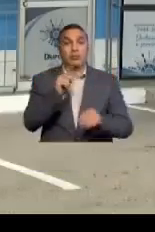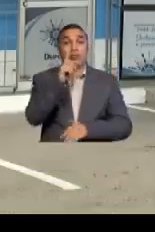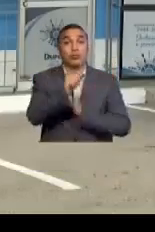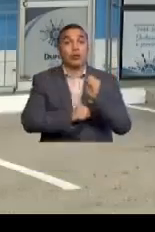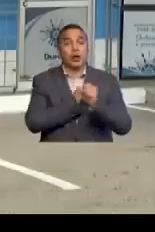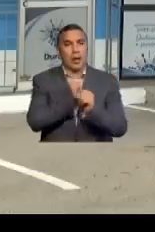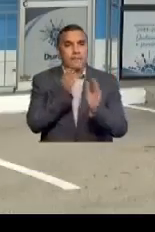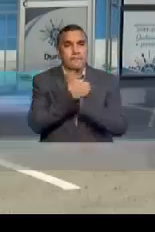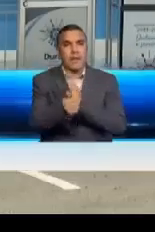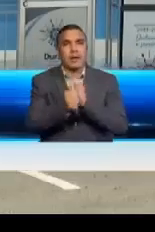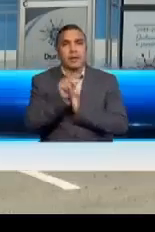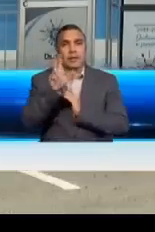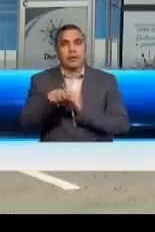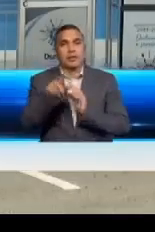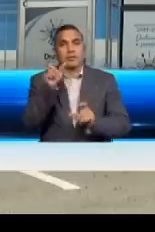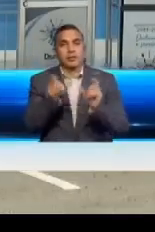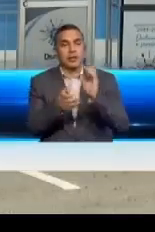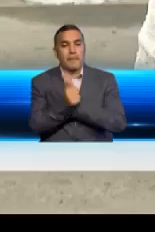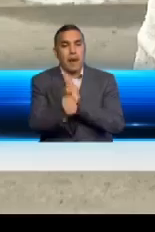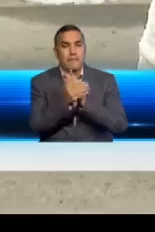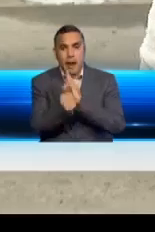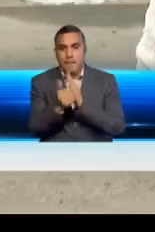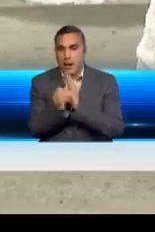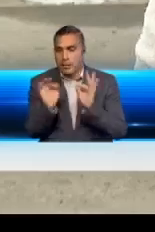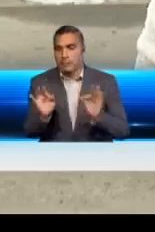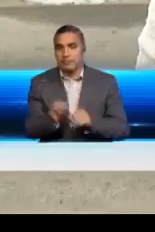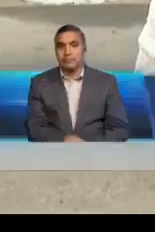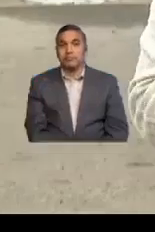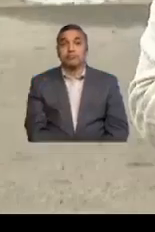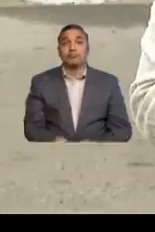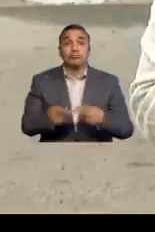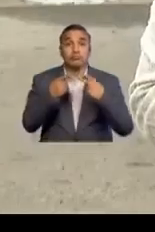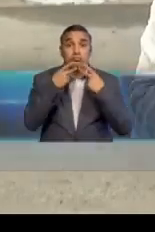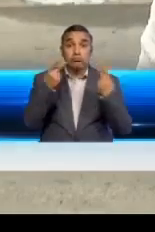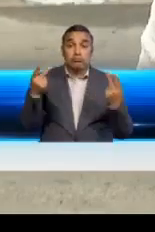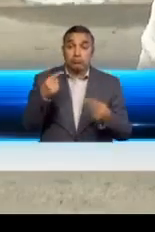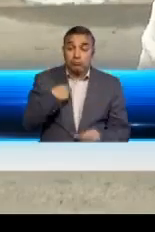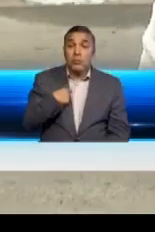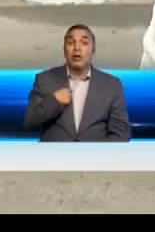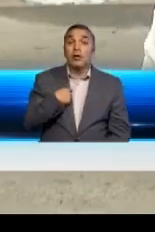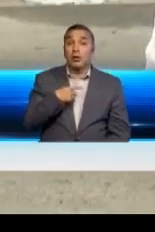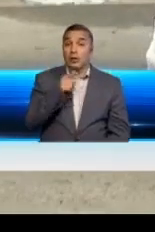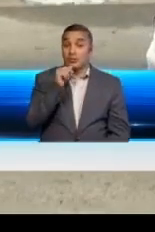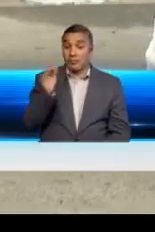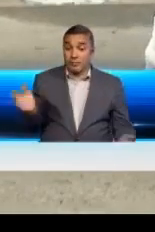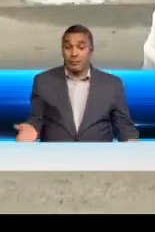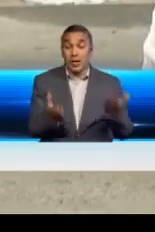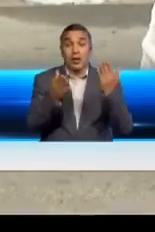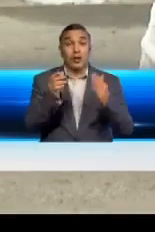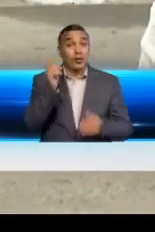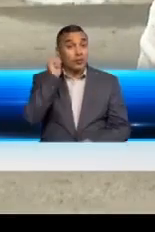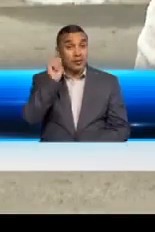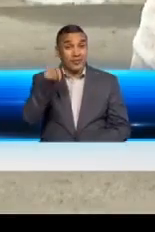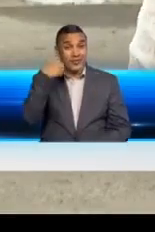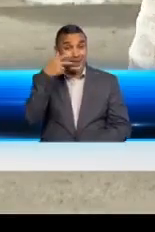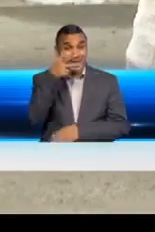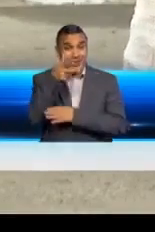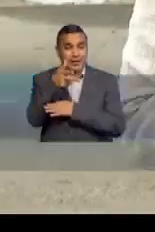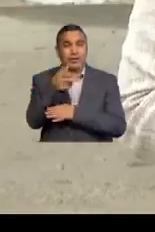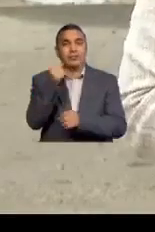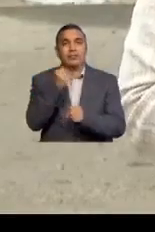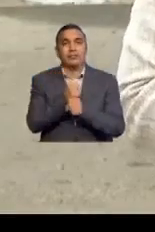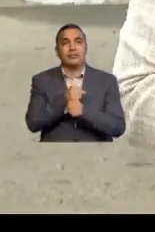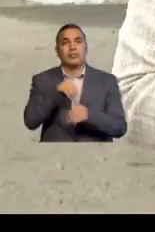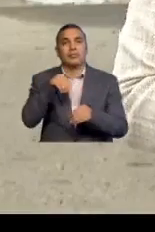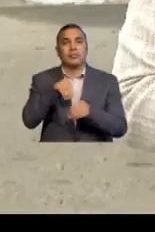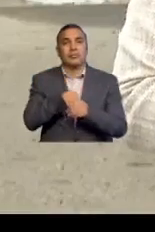una capacitación de 3 meses a los agentes de control municipal. Se nos reveló que el agente que protagonizó la agresión captada en video